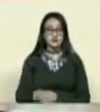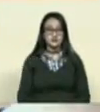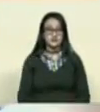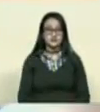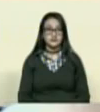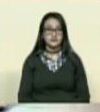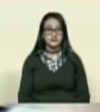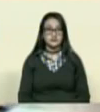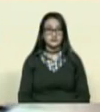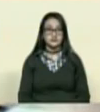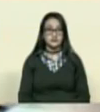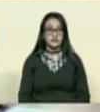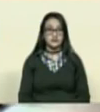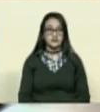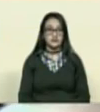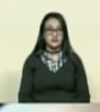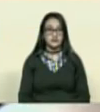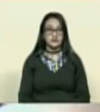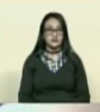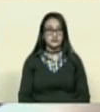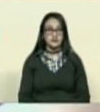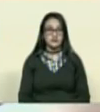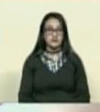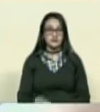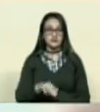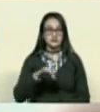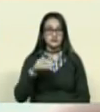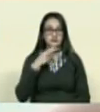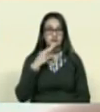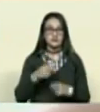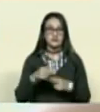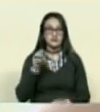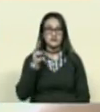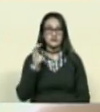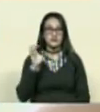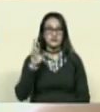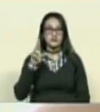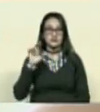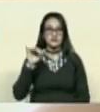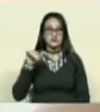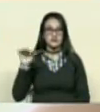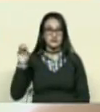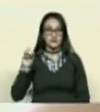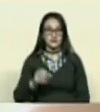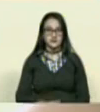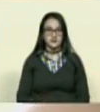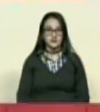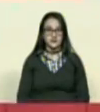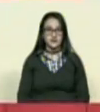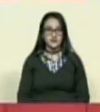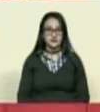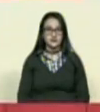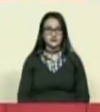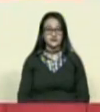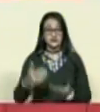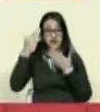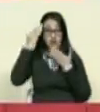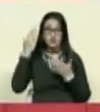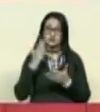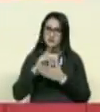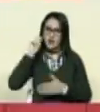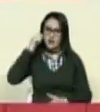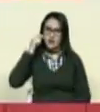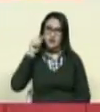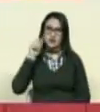Perezo. Pusieron aquí Perezo, imagínate. ¿Ah? Dubulay, saludos. Siempre recuerdo aquel día.